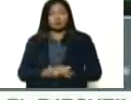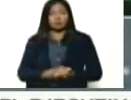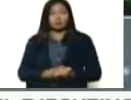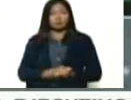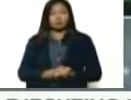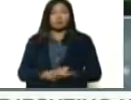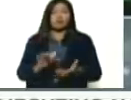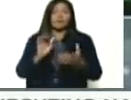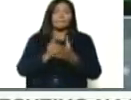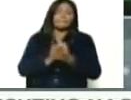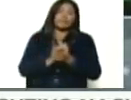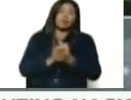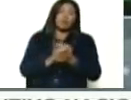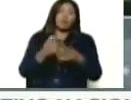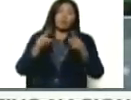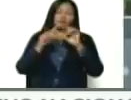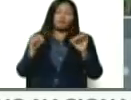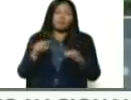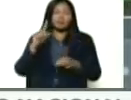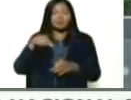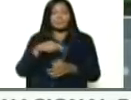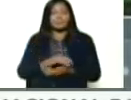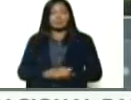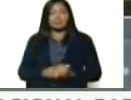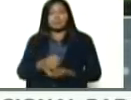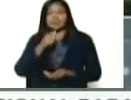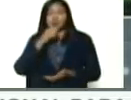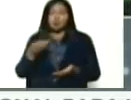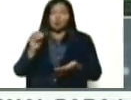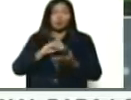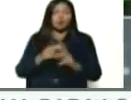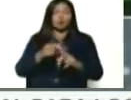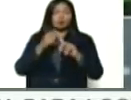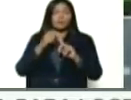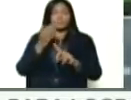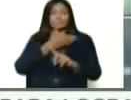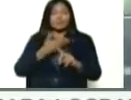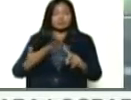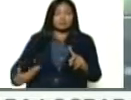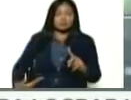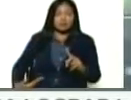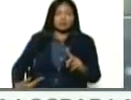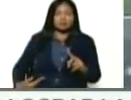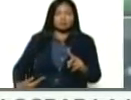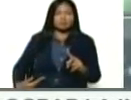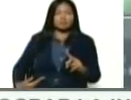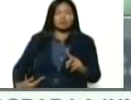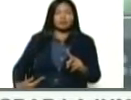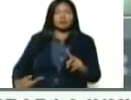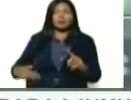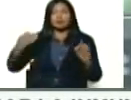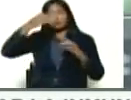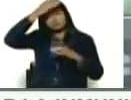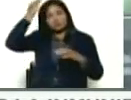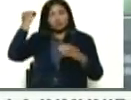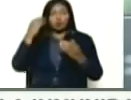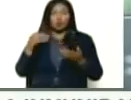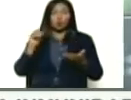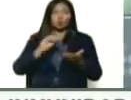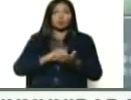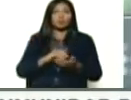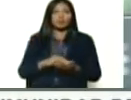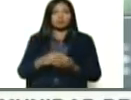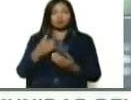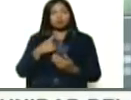compañero bashar al-asad quien ha sido reelecto presidente de la república árabe siria le